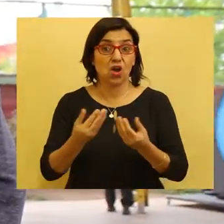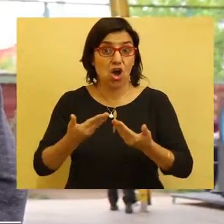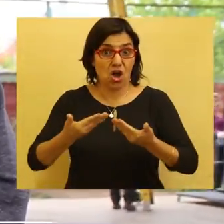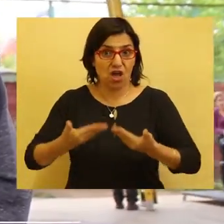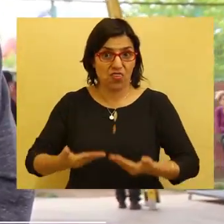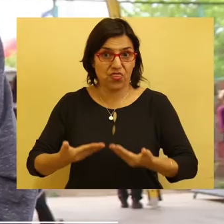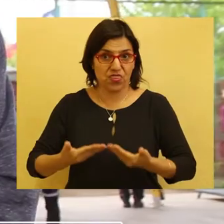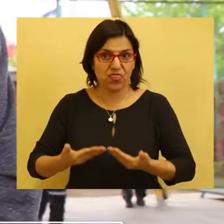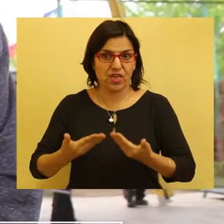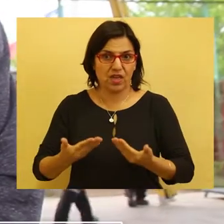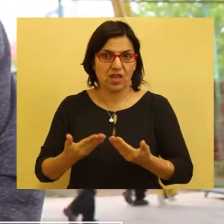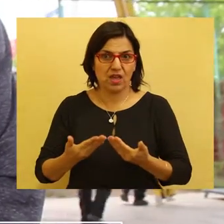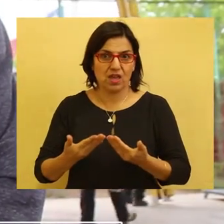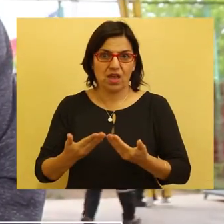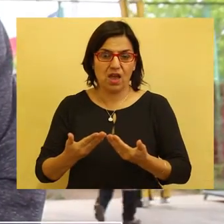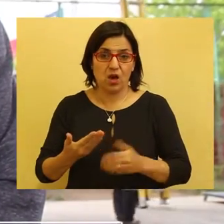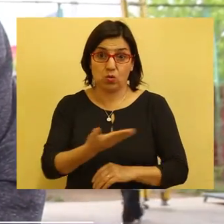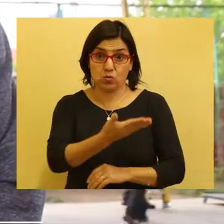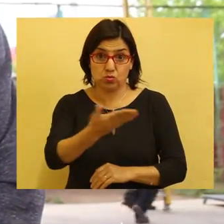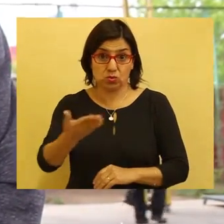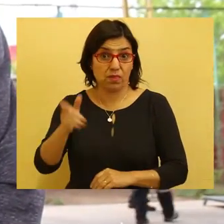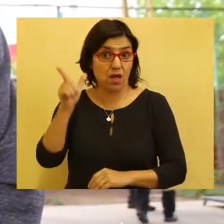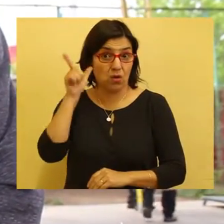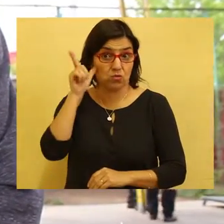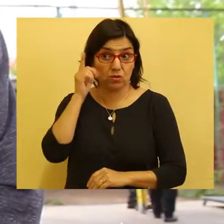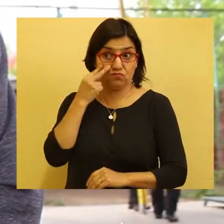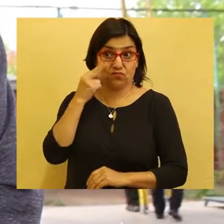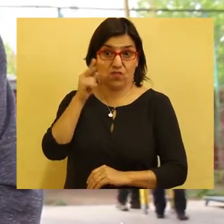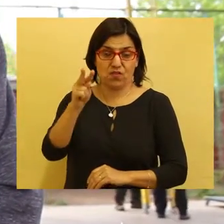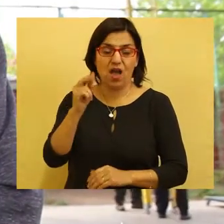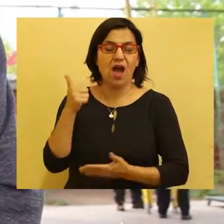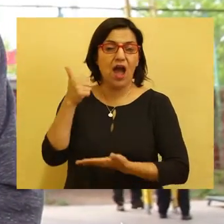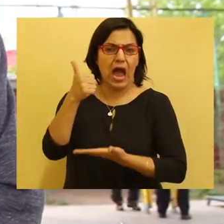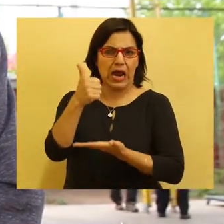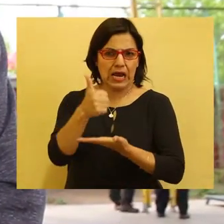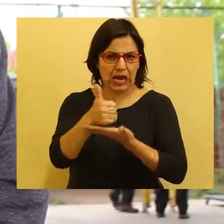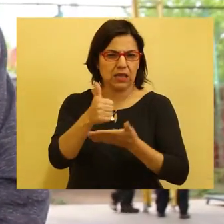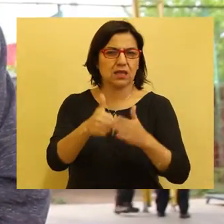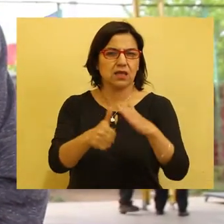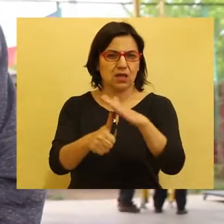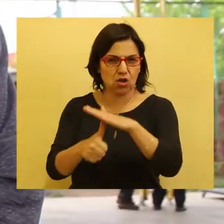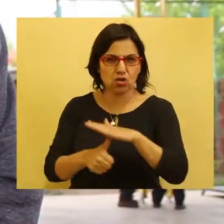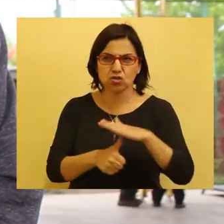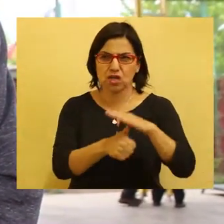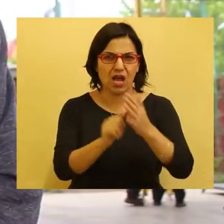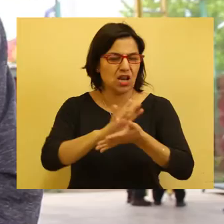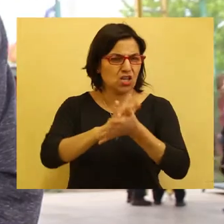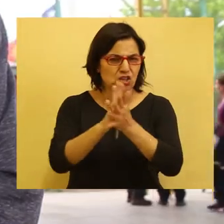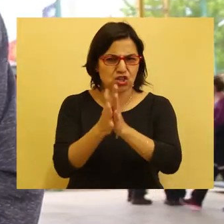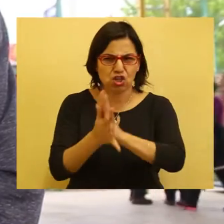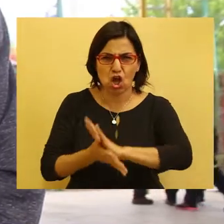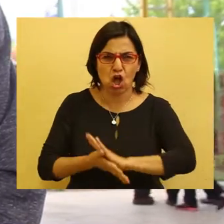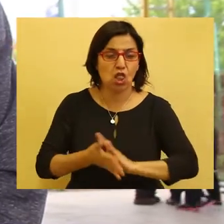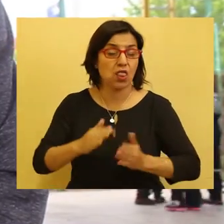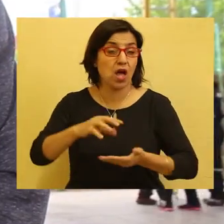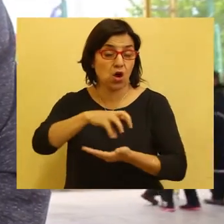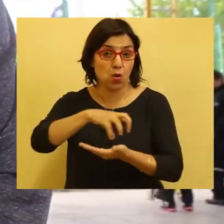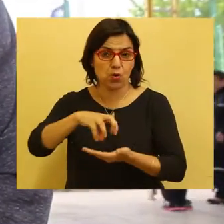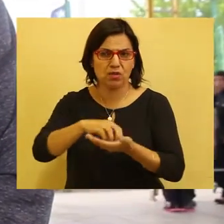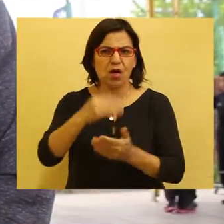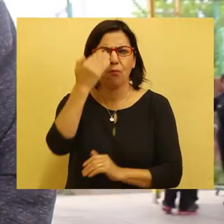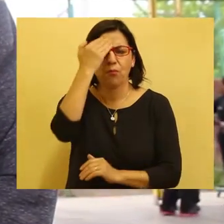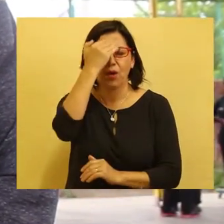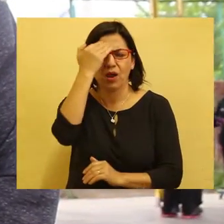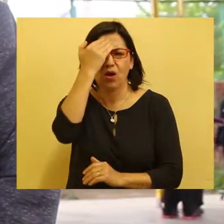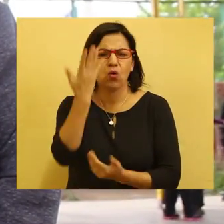Bueno, hoy día, como ustedes pudieron escuchar, el alcalde y los concejales y toda la comunidad estamos